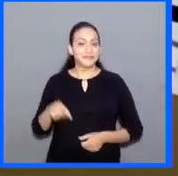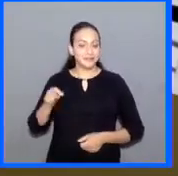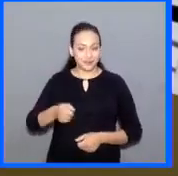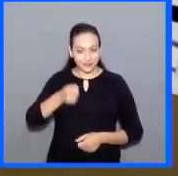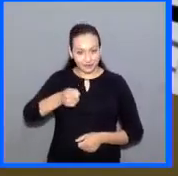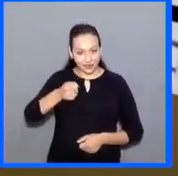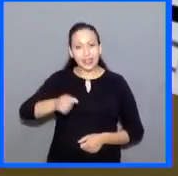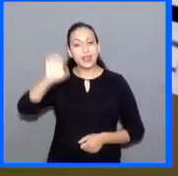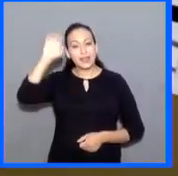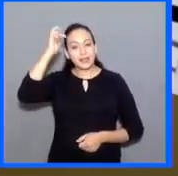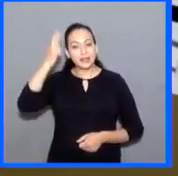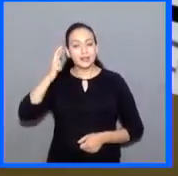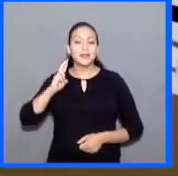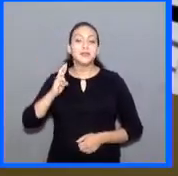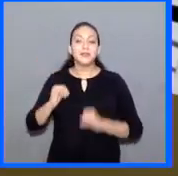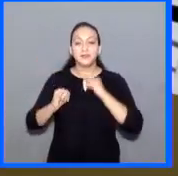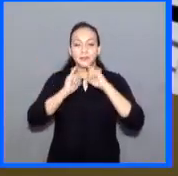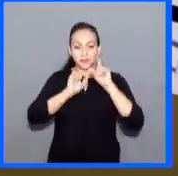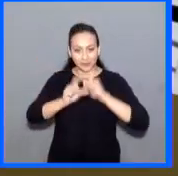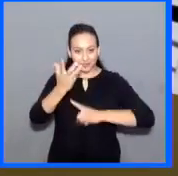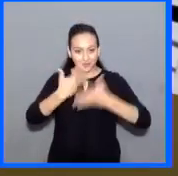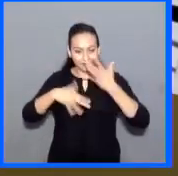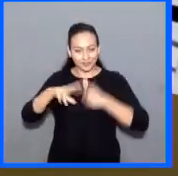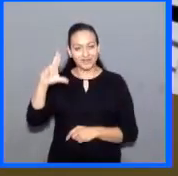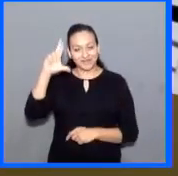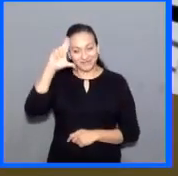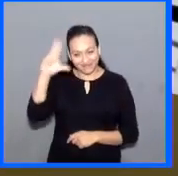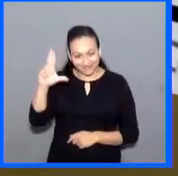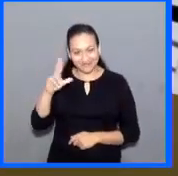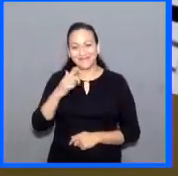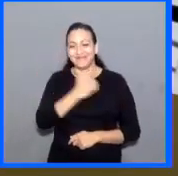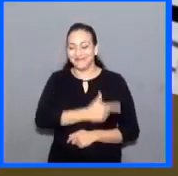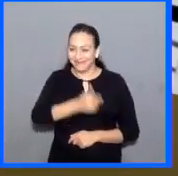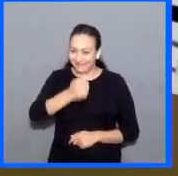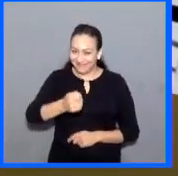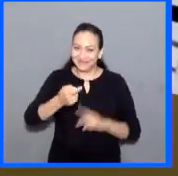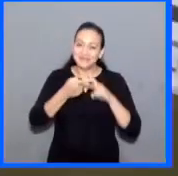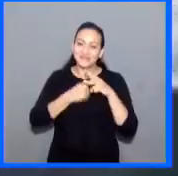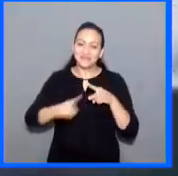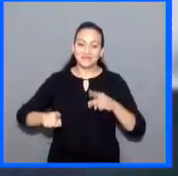Eusiris Rostro en la interpretación en lengua de señas mexicana. Comenzamos.